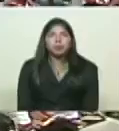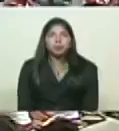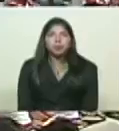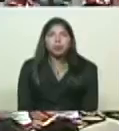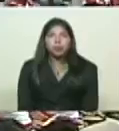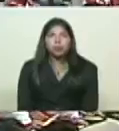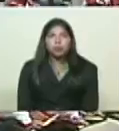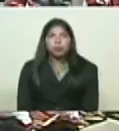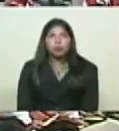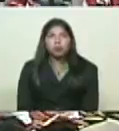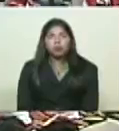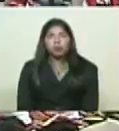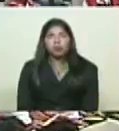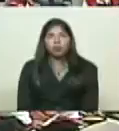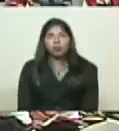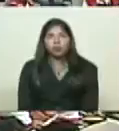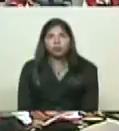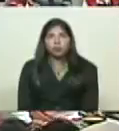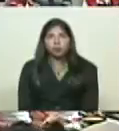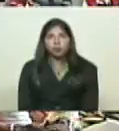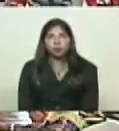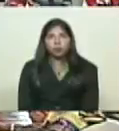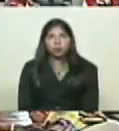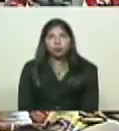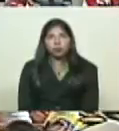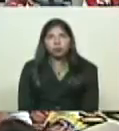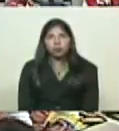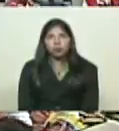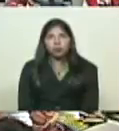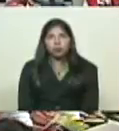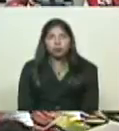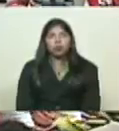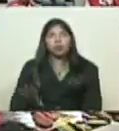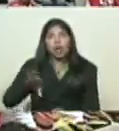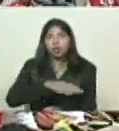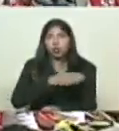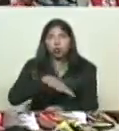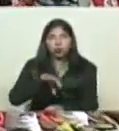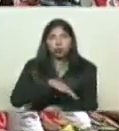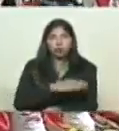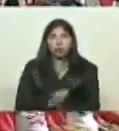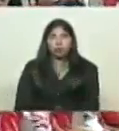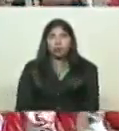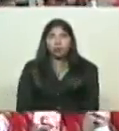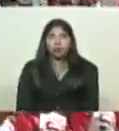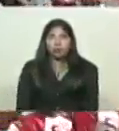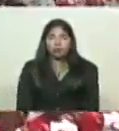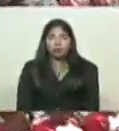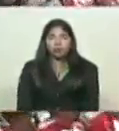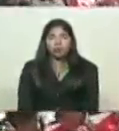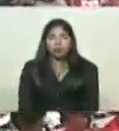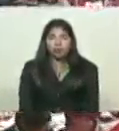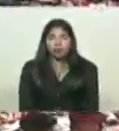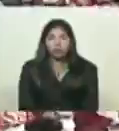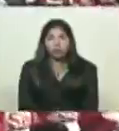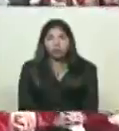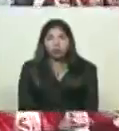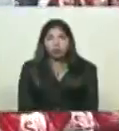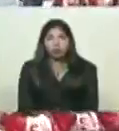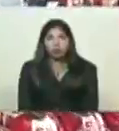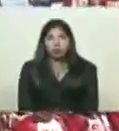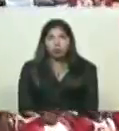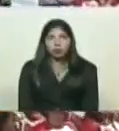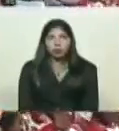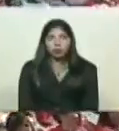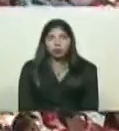Aunque Dios y la vida así lo quisieron, aunque no pudimos parar ni cambiar el destino, aunque aún